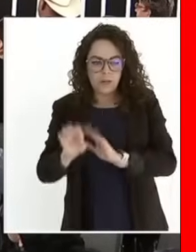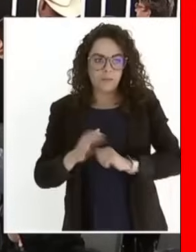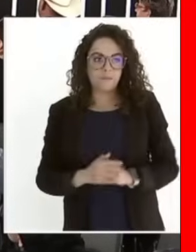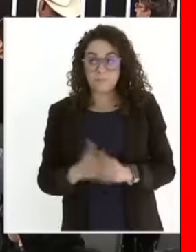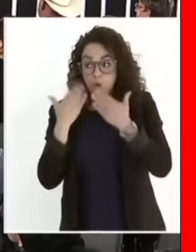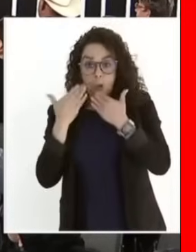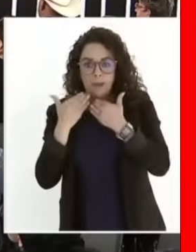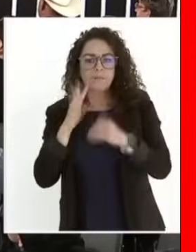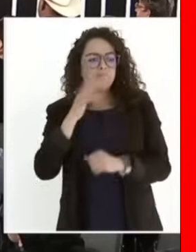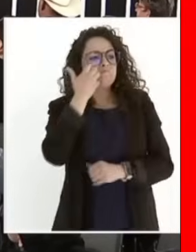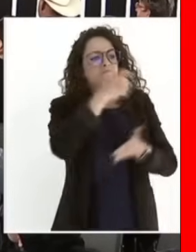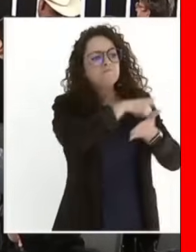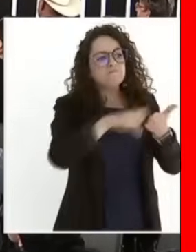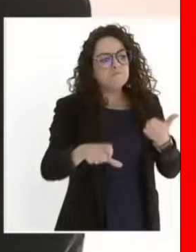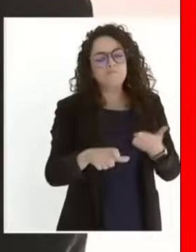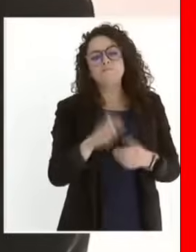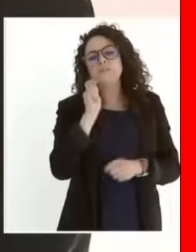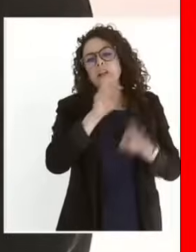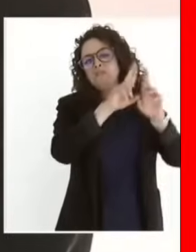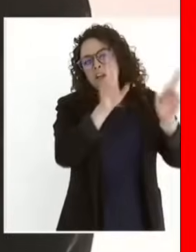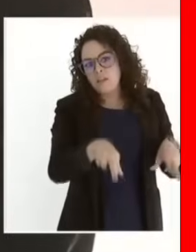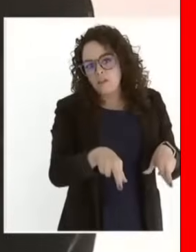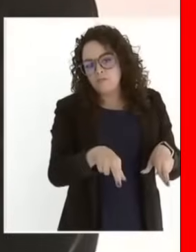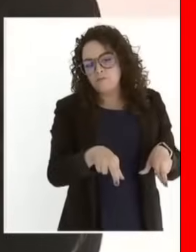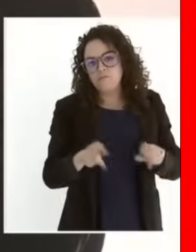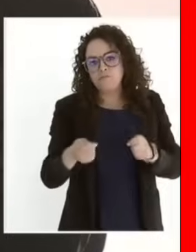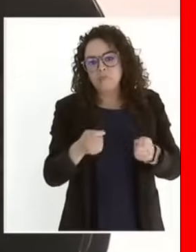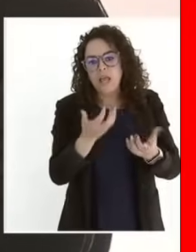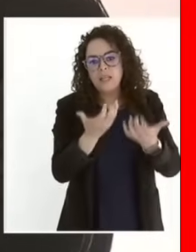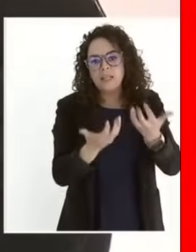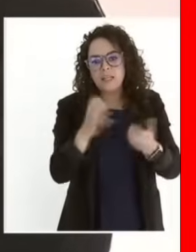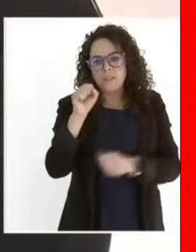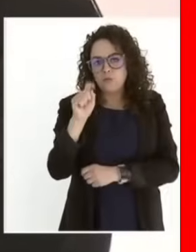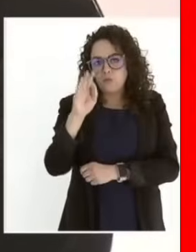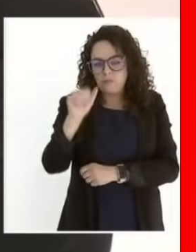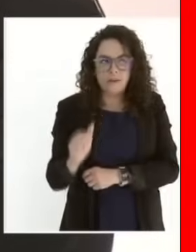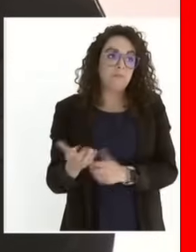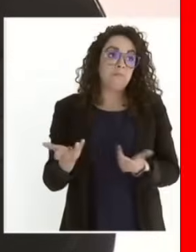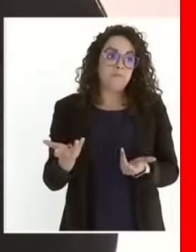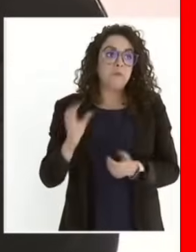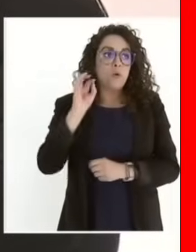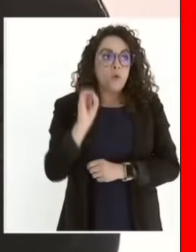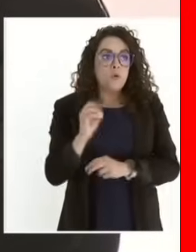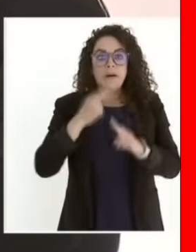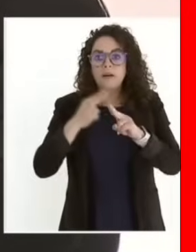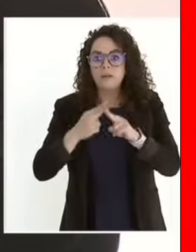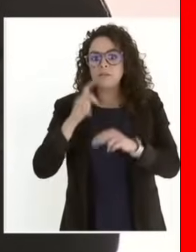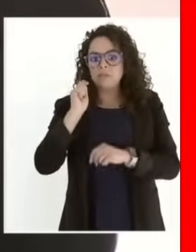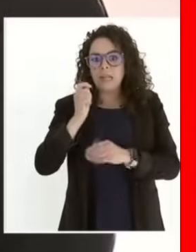estufa cualquier electrodoméstico y se tenían que apuntar en una